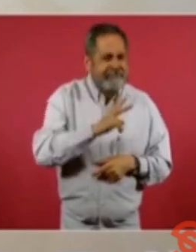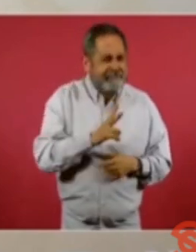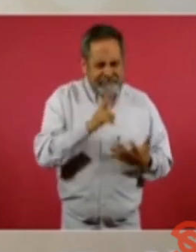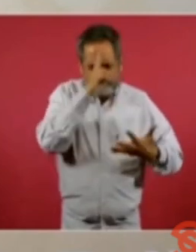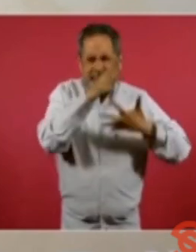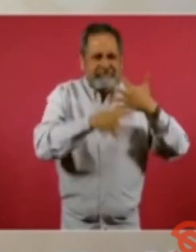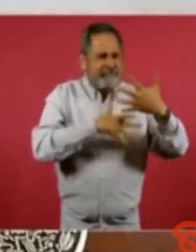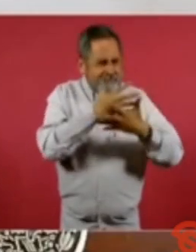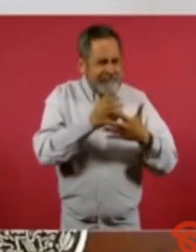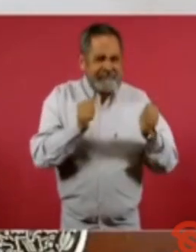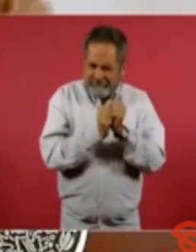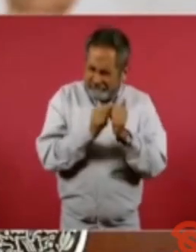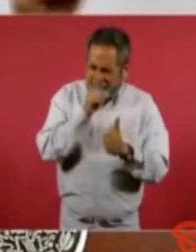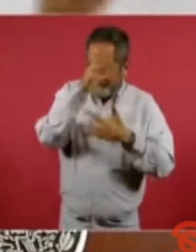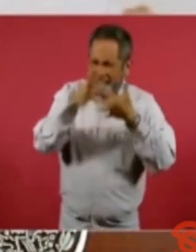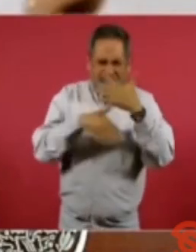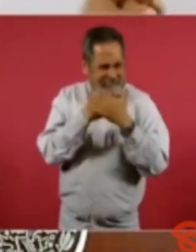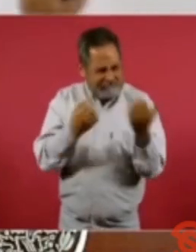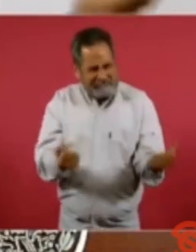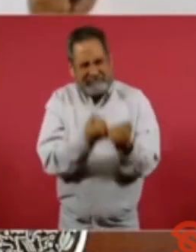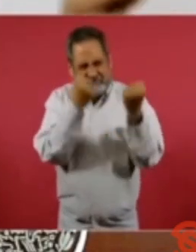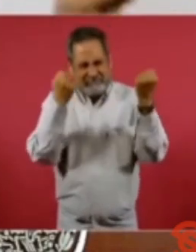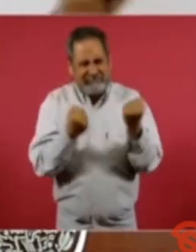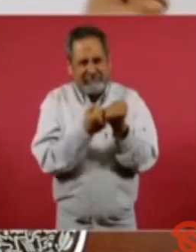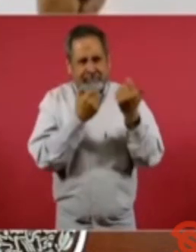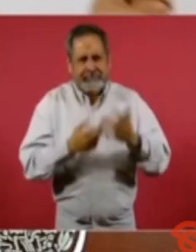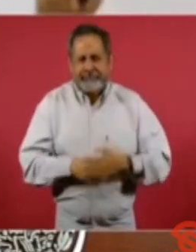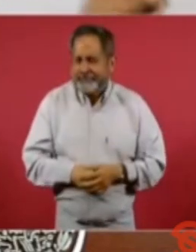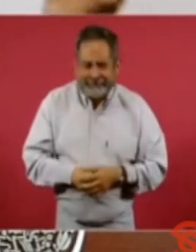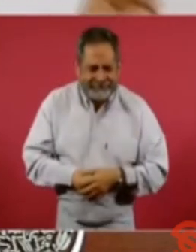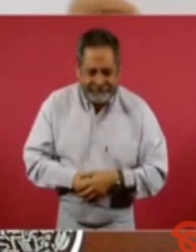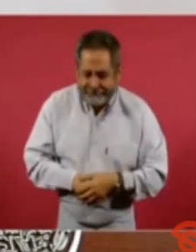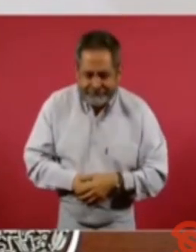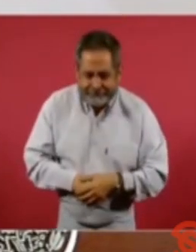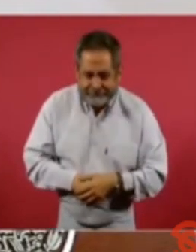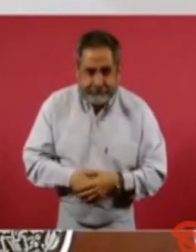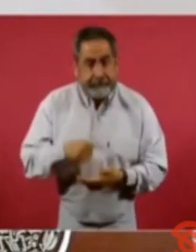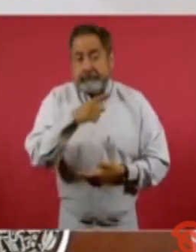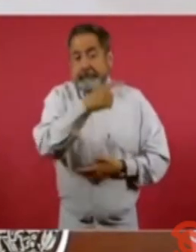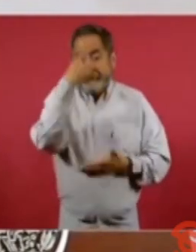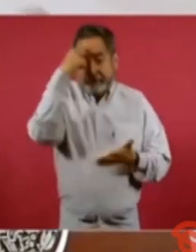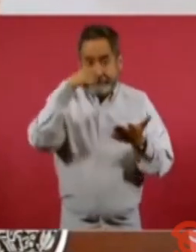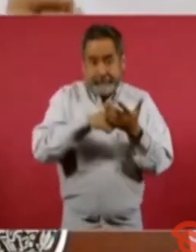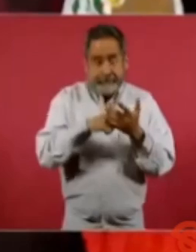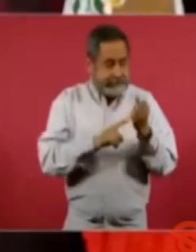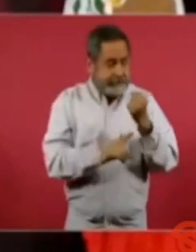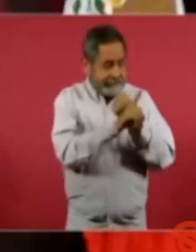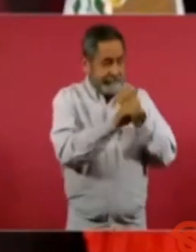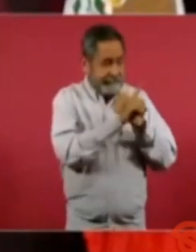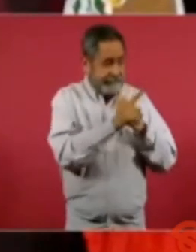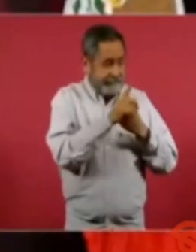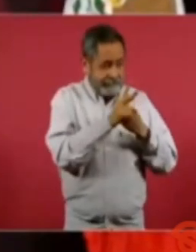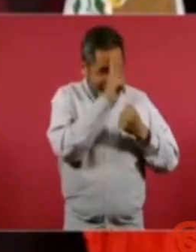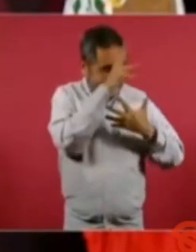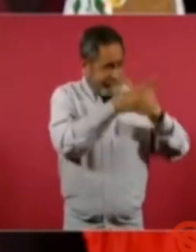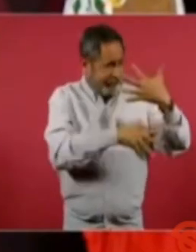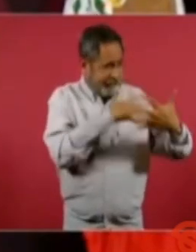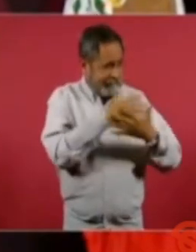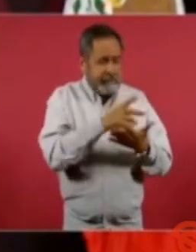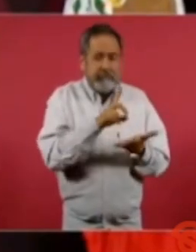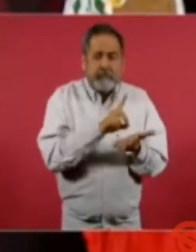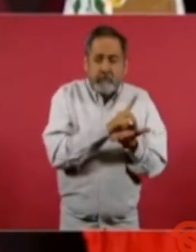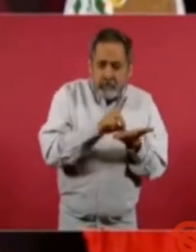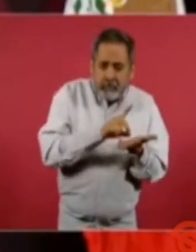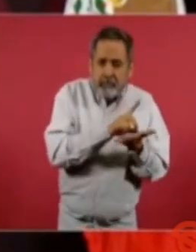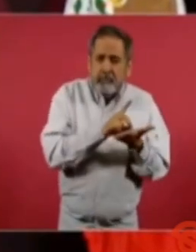violencia, van a resolver su principal problema, que es el consumo de droga,